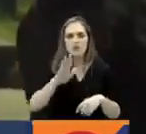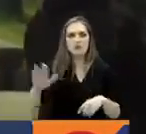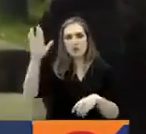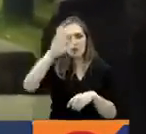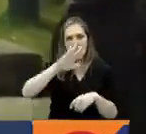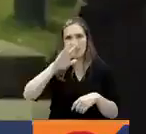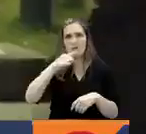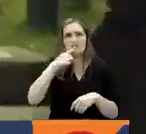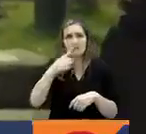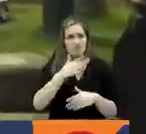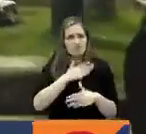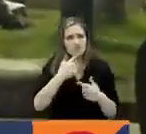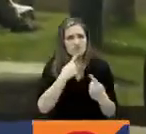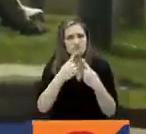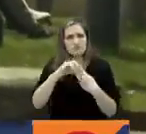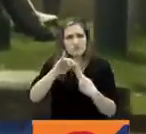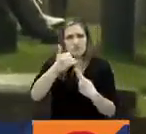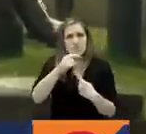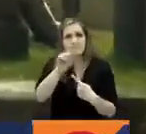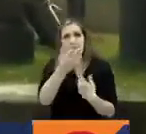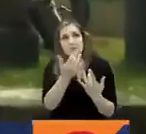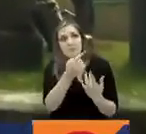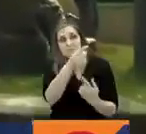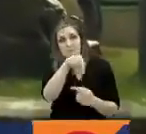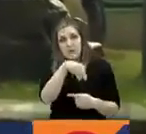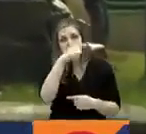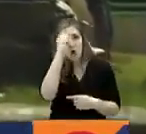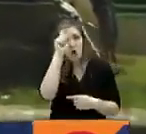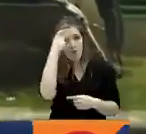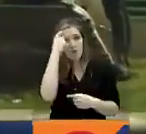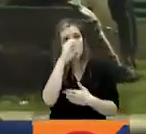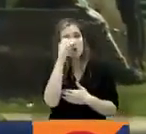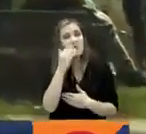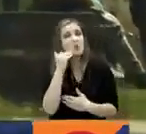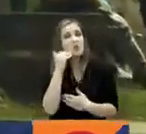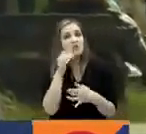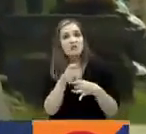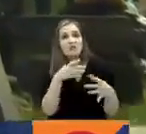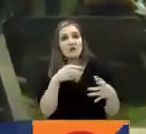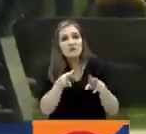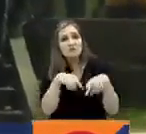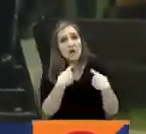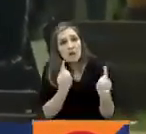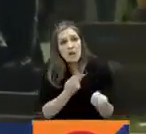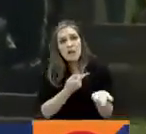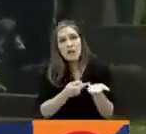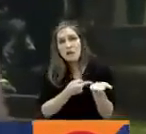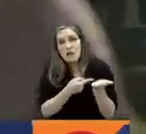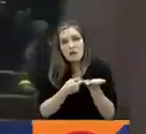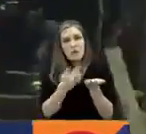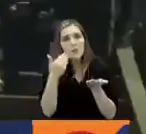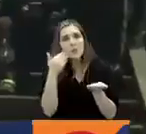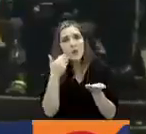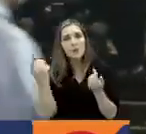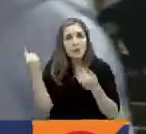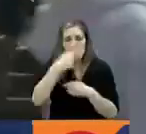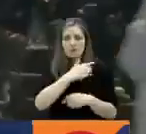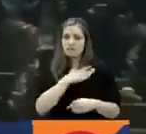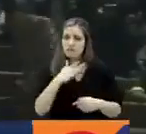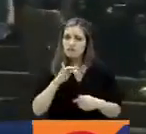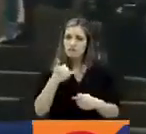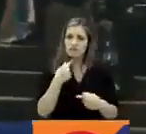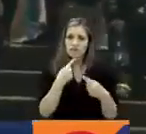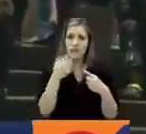dispuestos al diálogo. Solo esperan que el gobierno nacional pues defina una mesa de concertación, una mesa de diálogo para